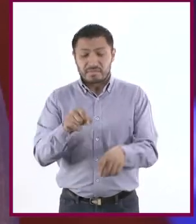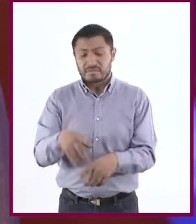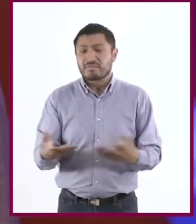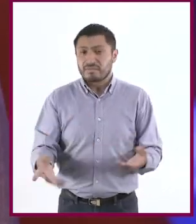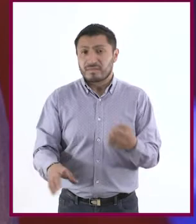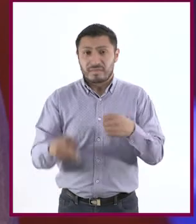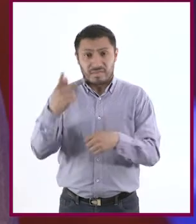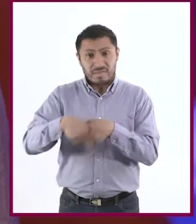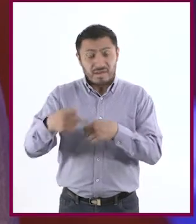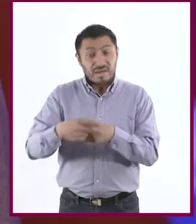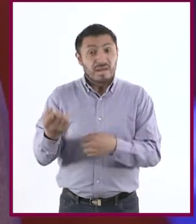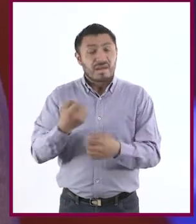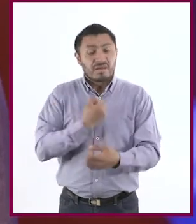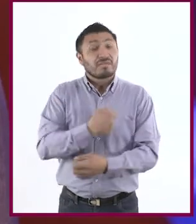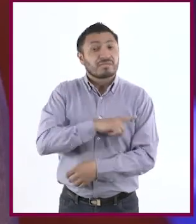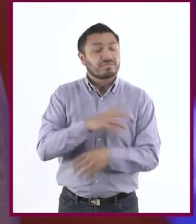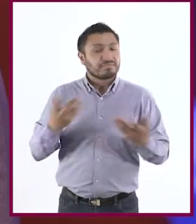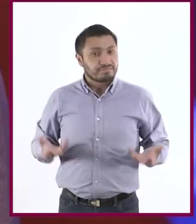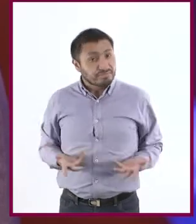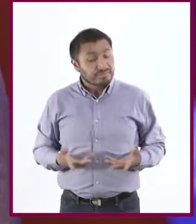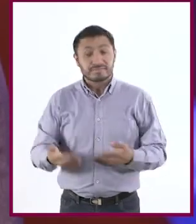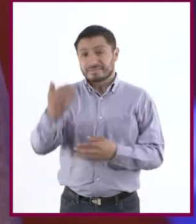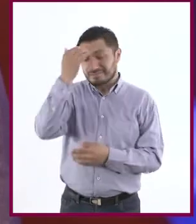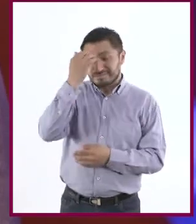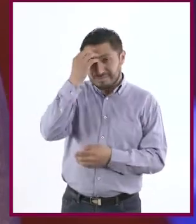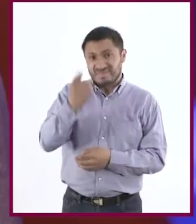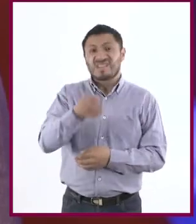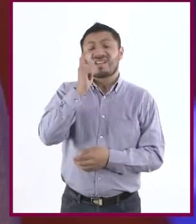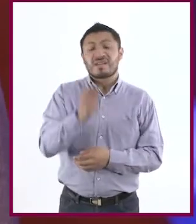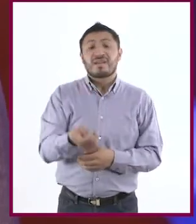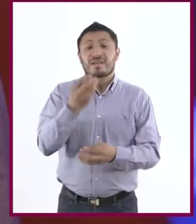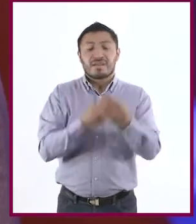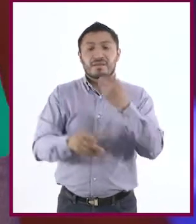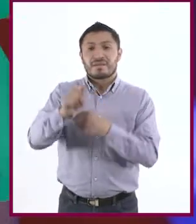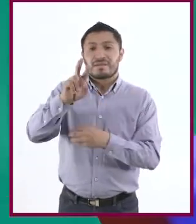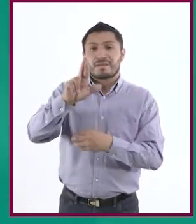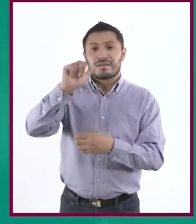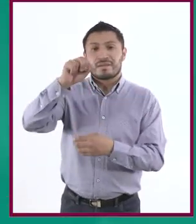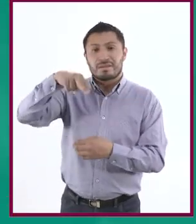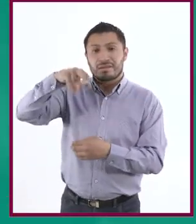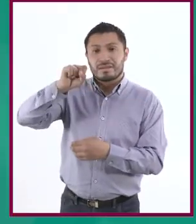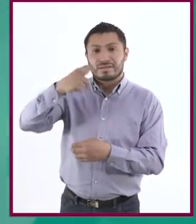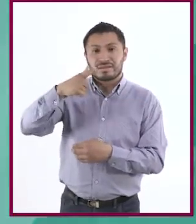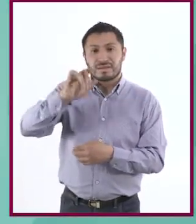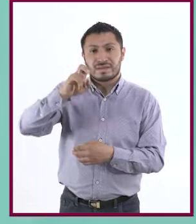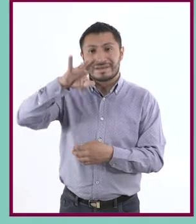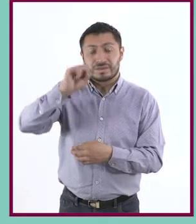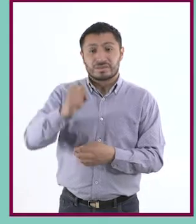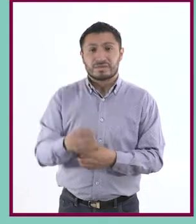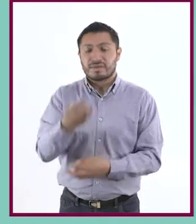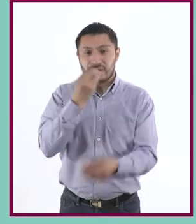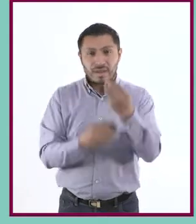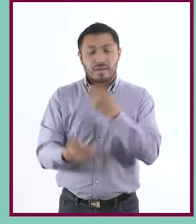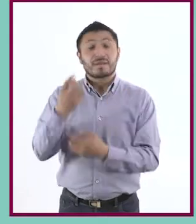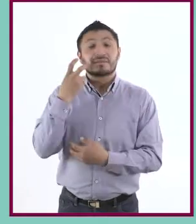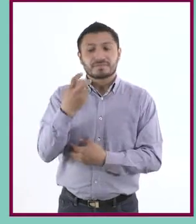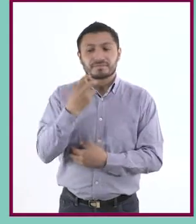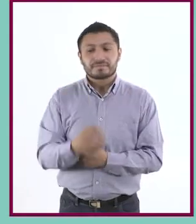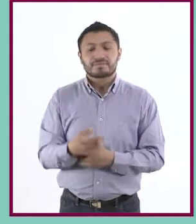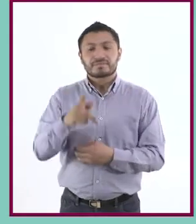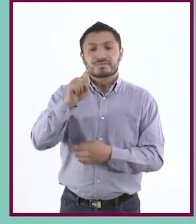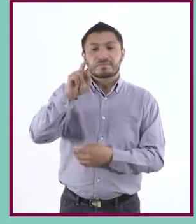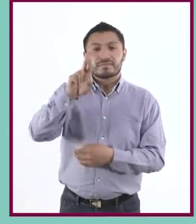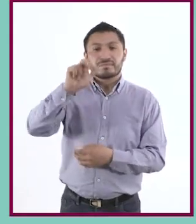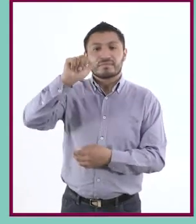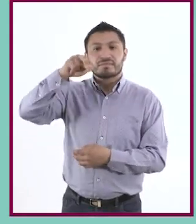¿Hay un riesgo para nuestra salud? Pero primero conozcamos qué son los alimentos transgénicos. Los alimentos transgénicos son